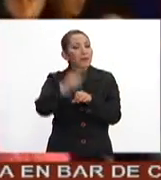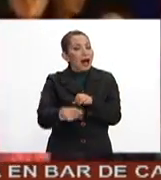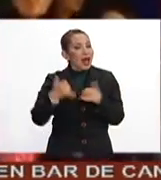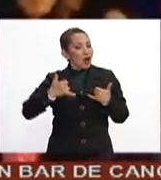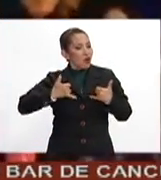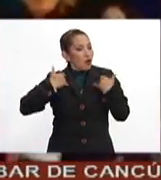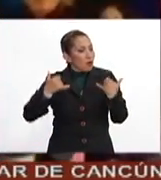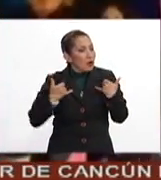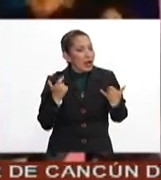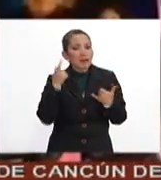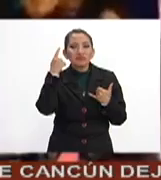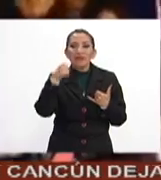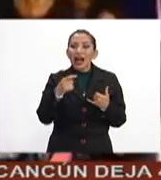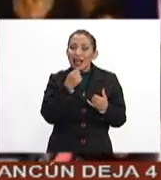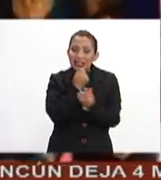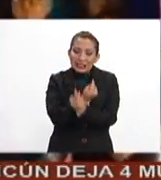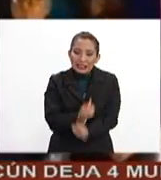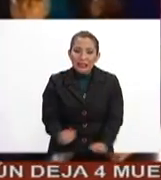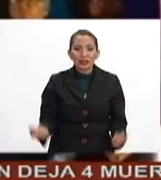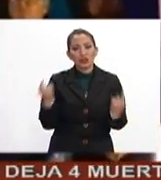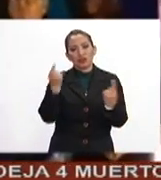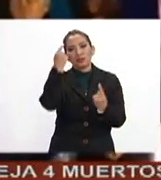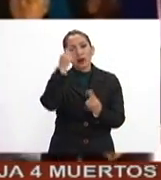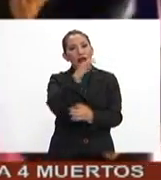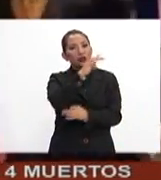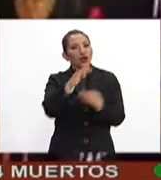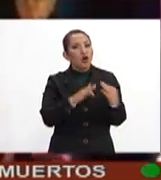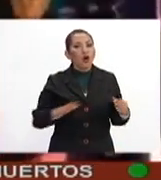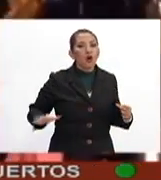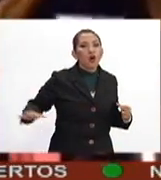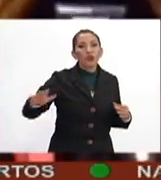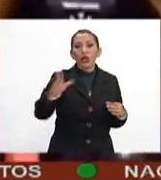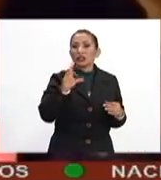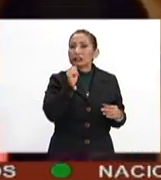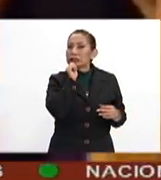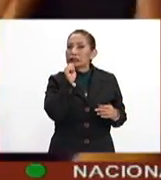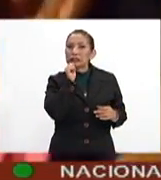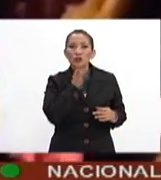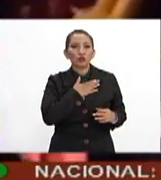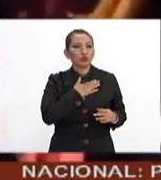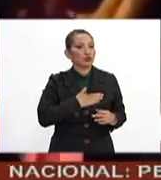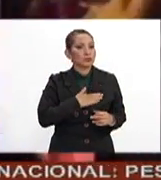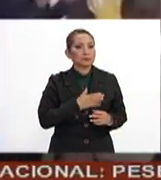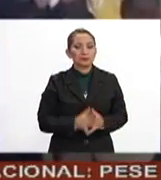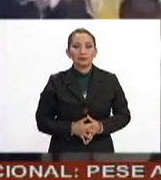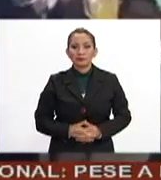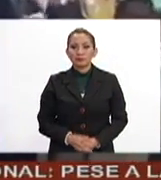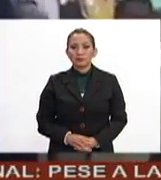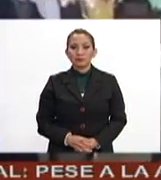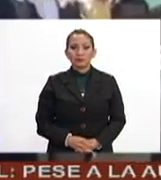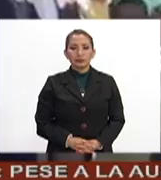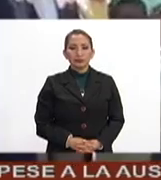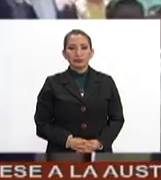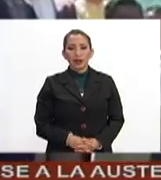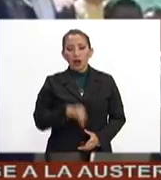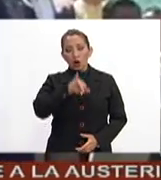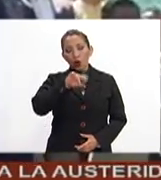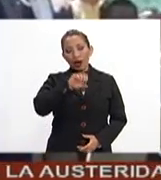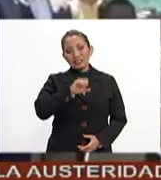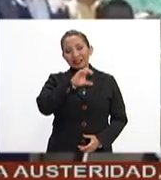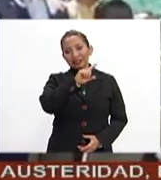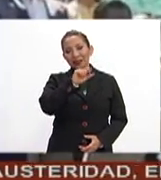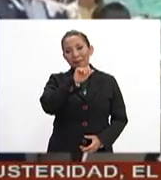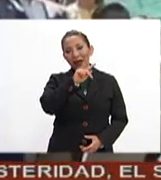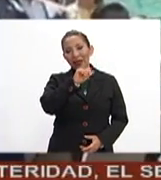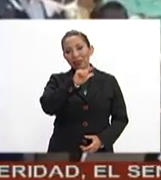nuestros jóvenes, para nuestros niños y para todos aquellos que no han llegado a la justicia. Juan Cepeda,